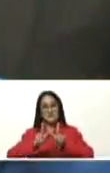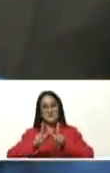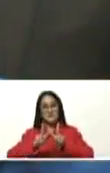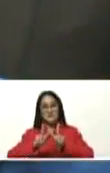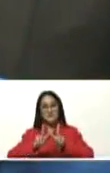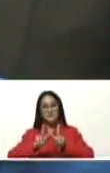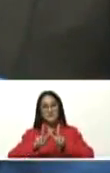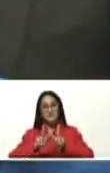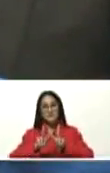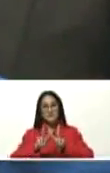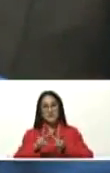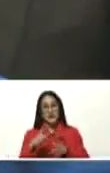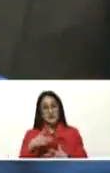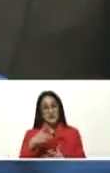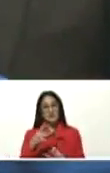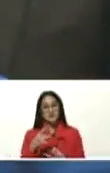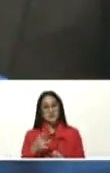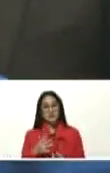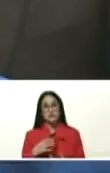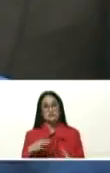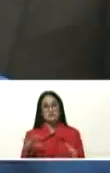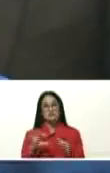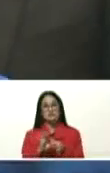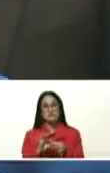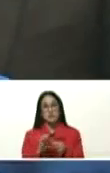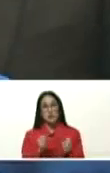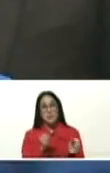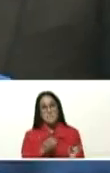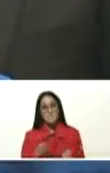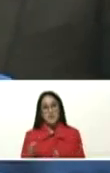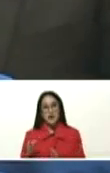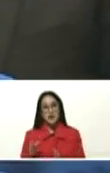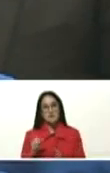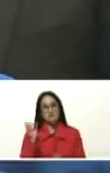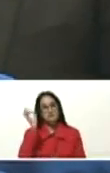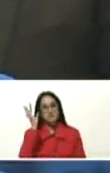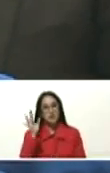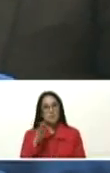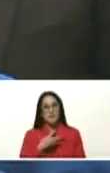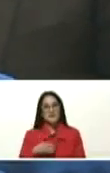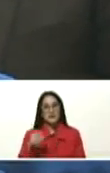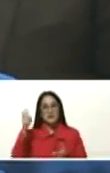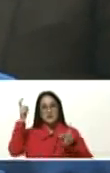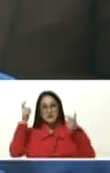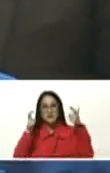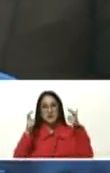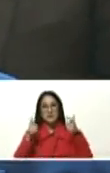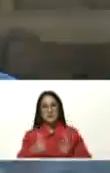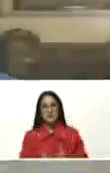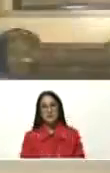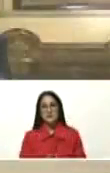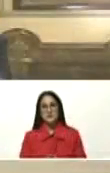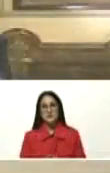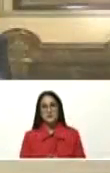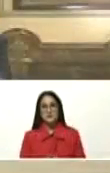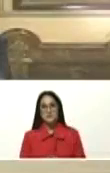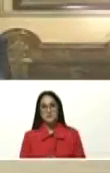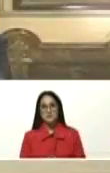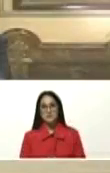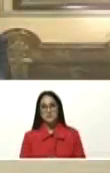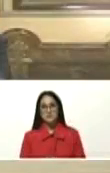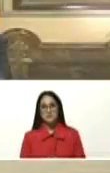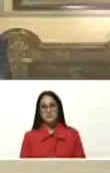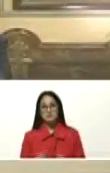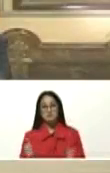presidente. Nosotros hemos logrado un plan fundado por nuestro comandante Chávez, que logra